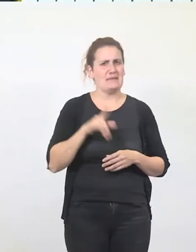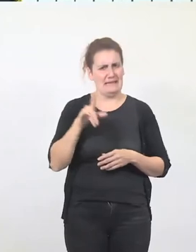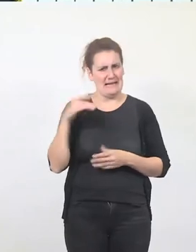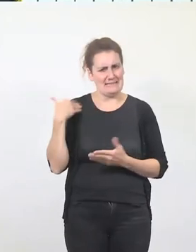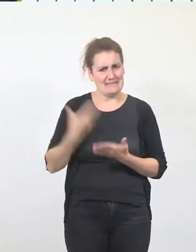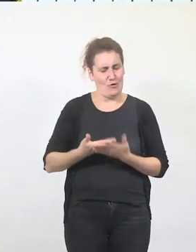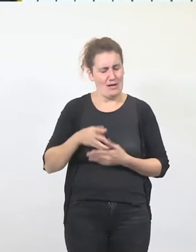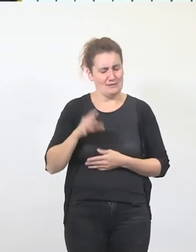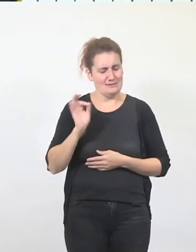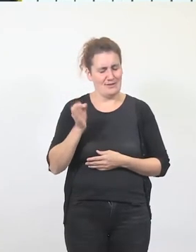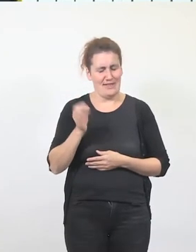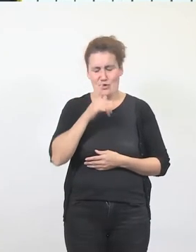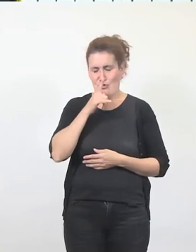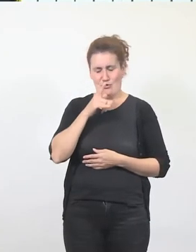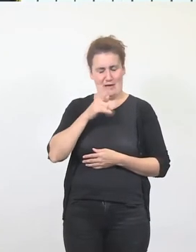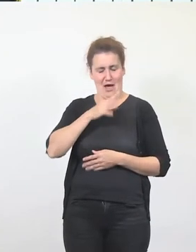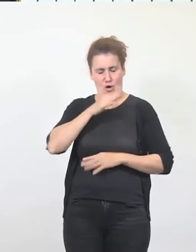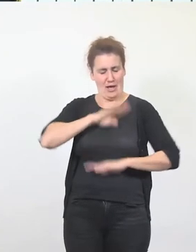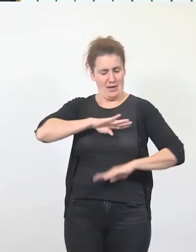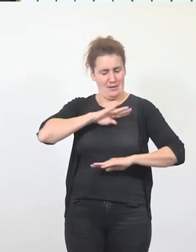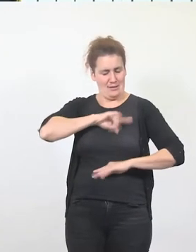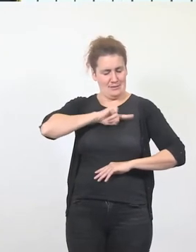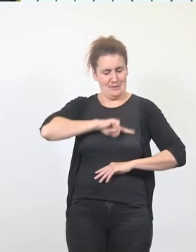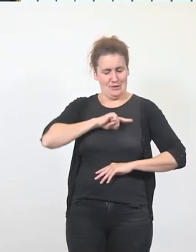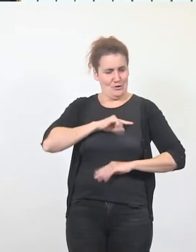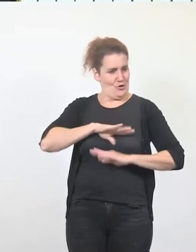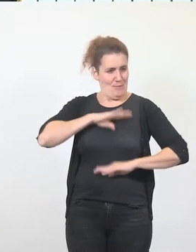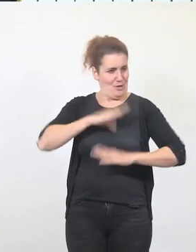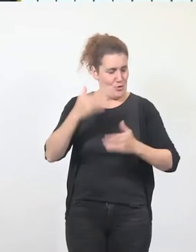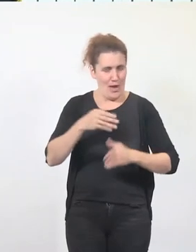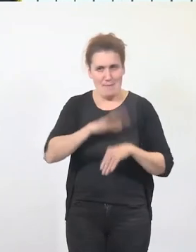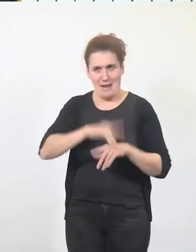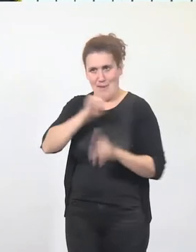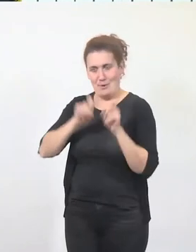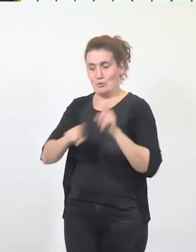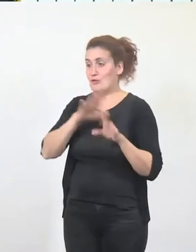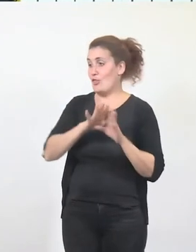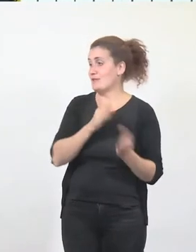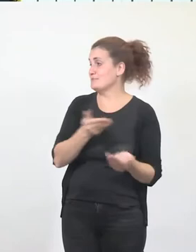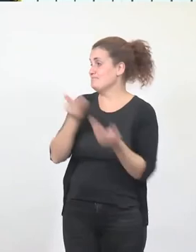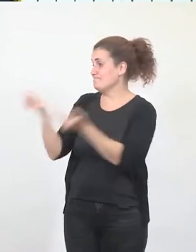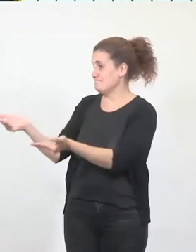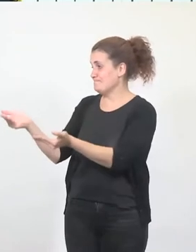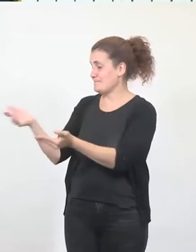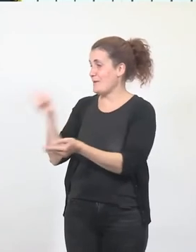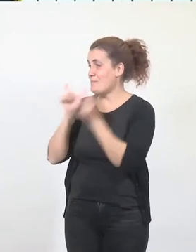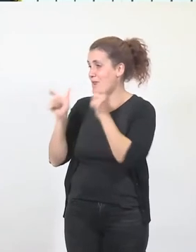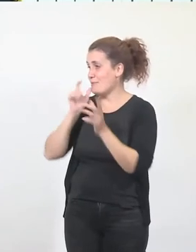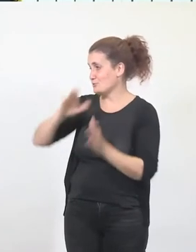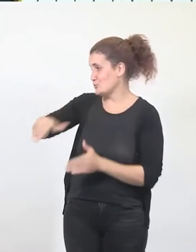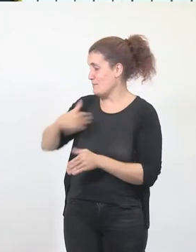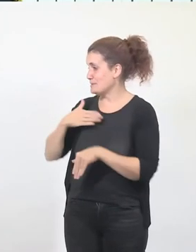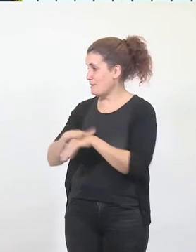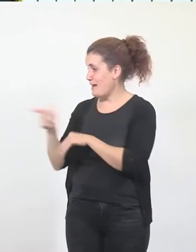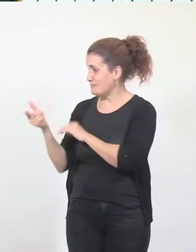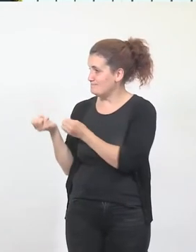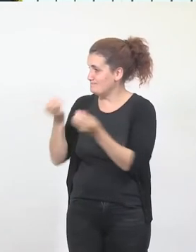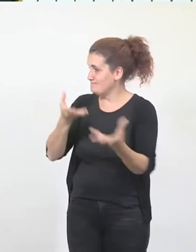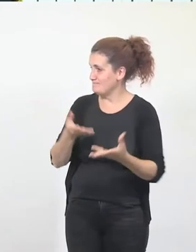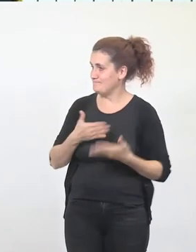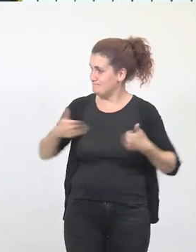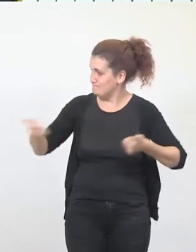y lo está siendo. Yo me veo incapaz de hacer una pregunta que esté nuevo escrita. Así que, Zalma, te voy a dar las últimas palabras y...